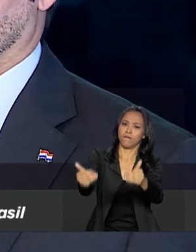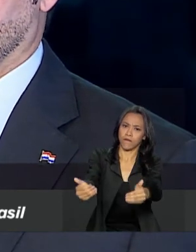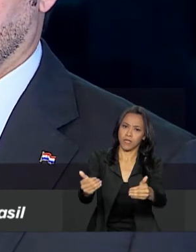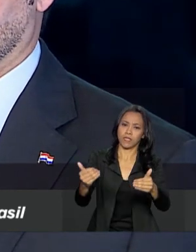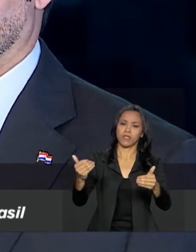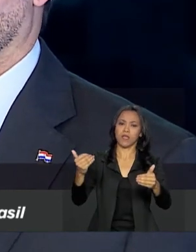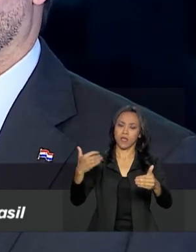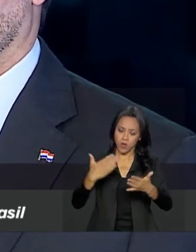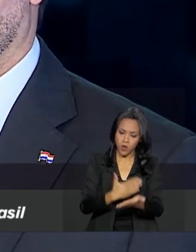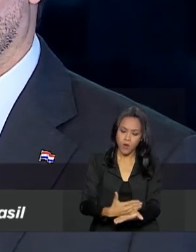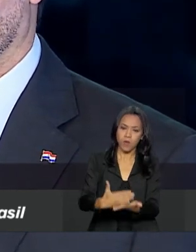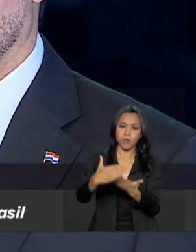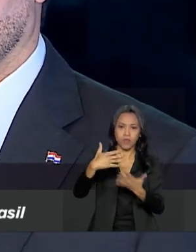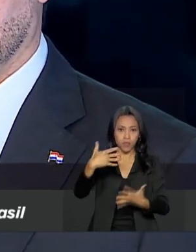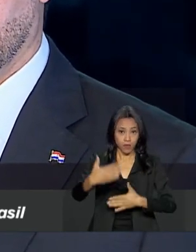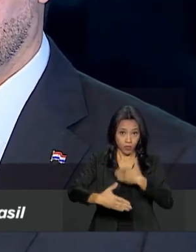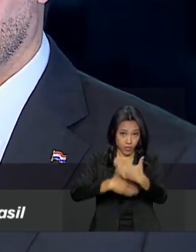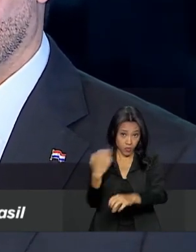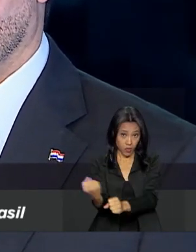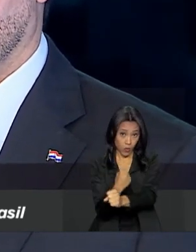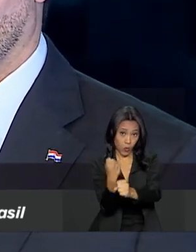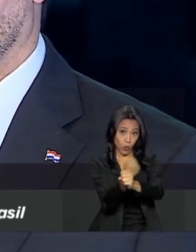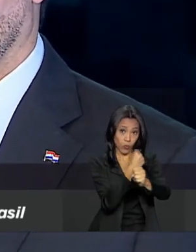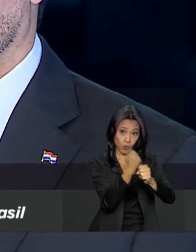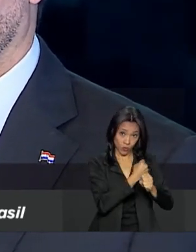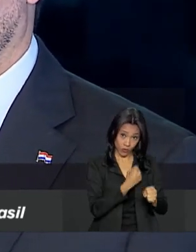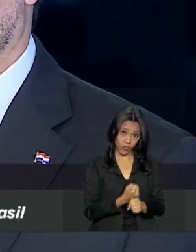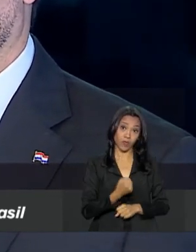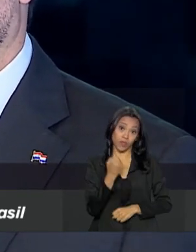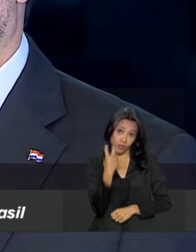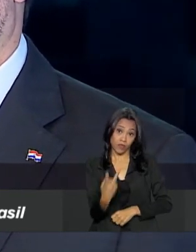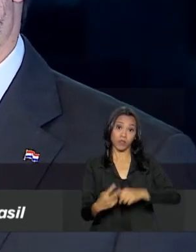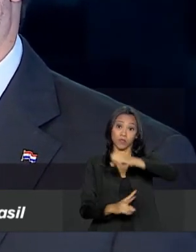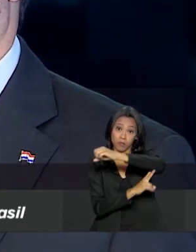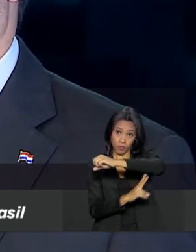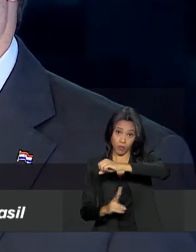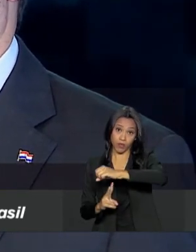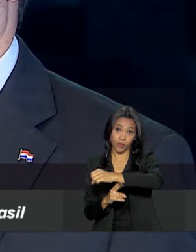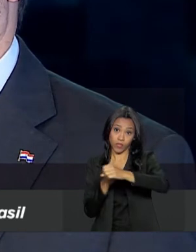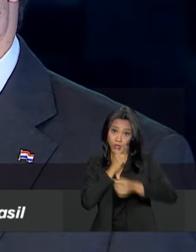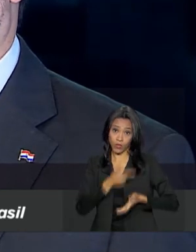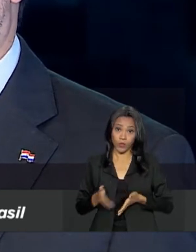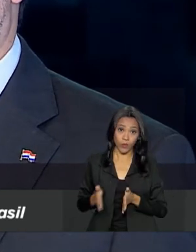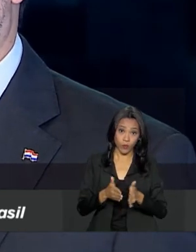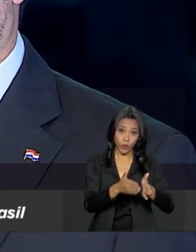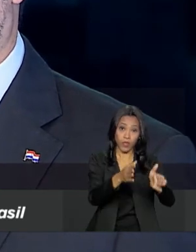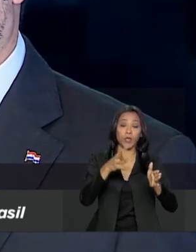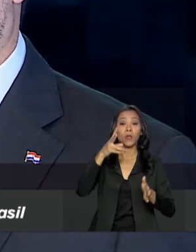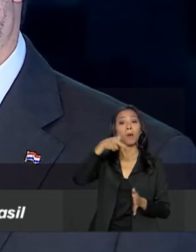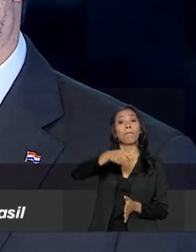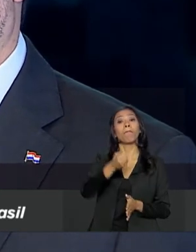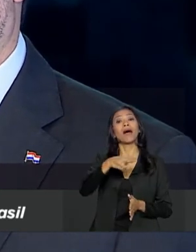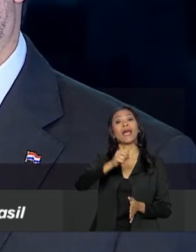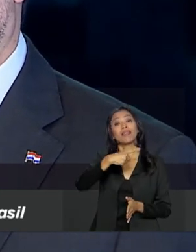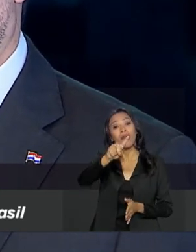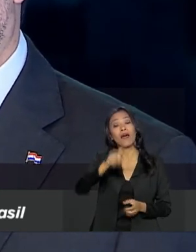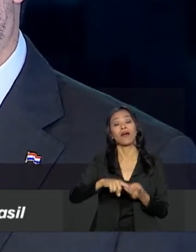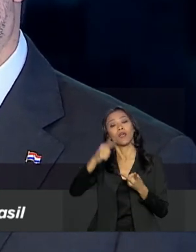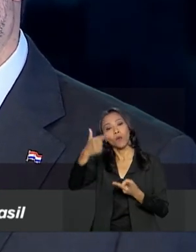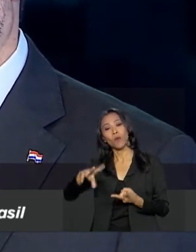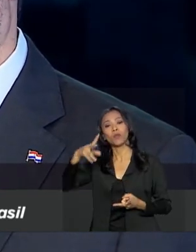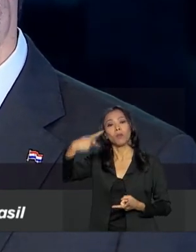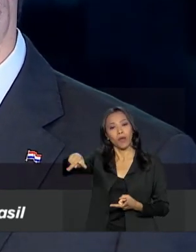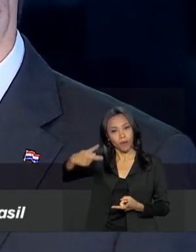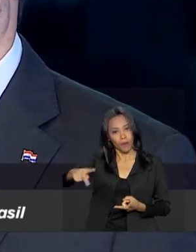iniciar los procesos para la construcción de 2 puentes más, uno sobre el río Paraná y otro sobre el río